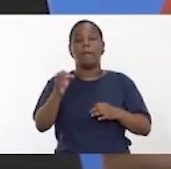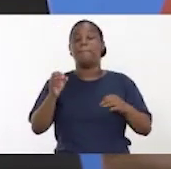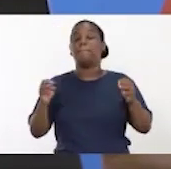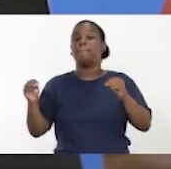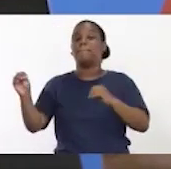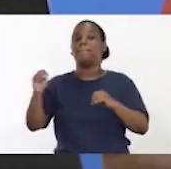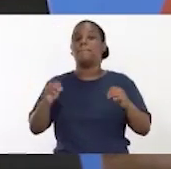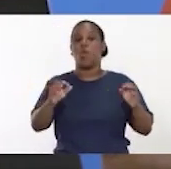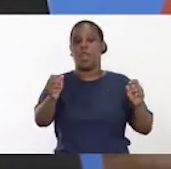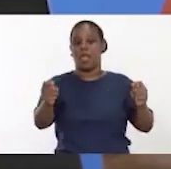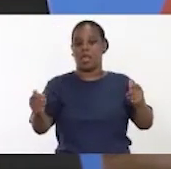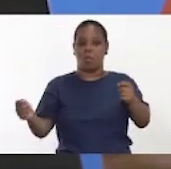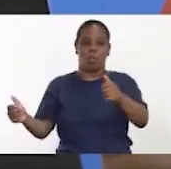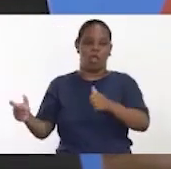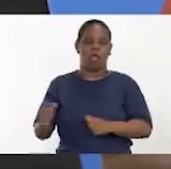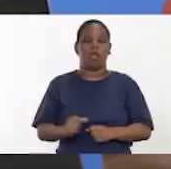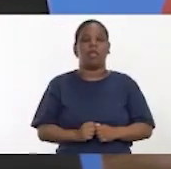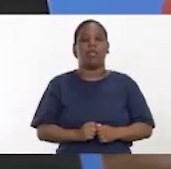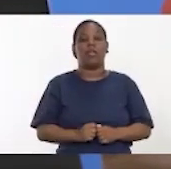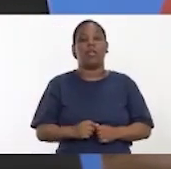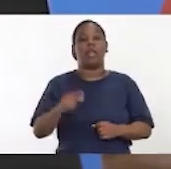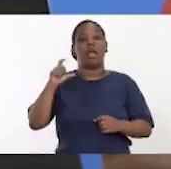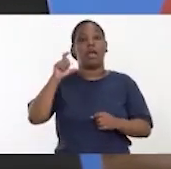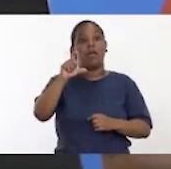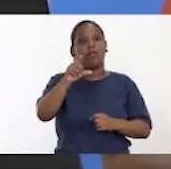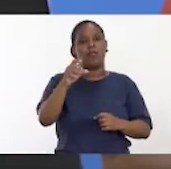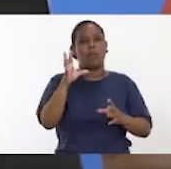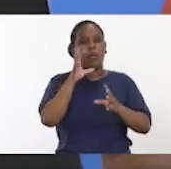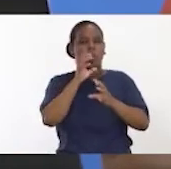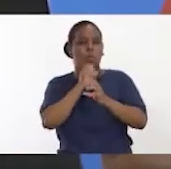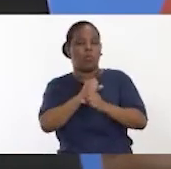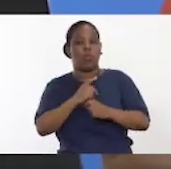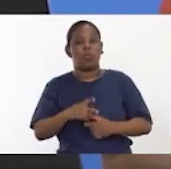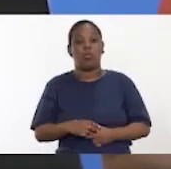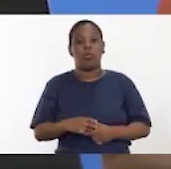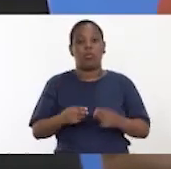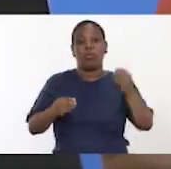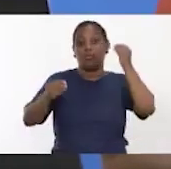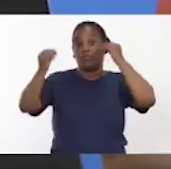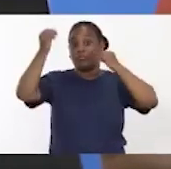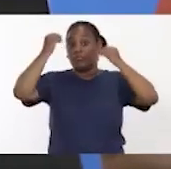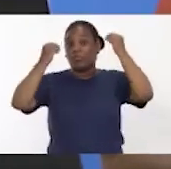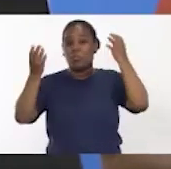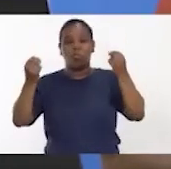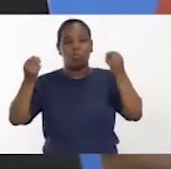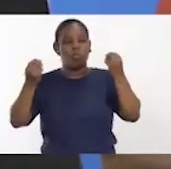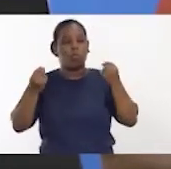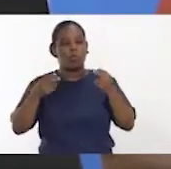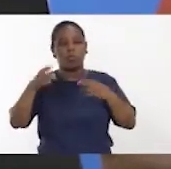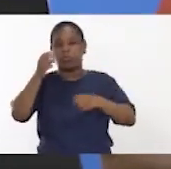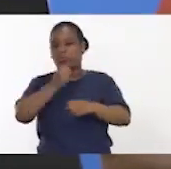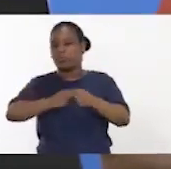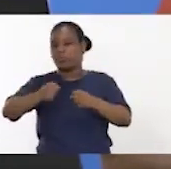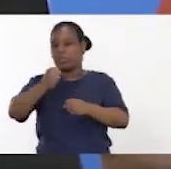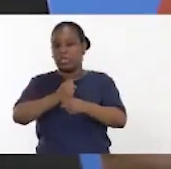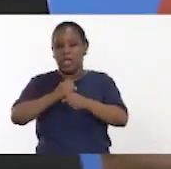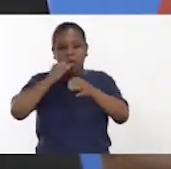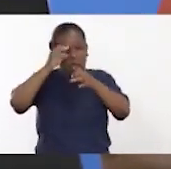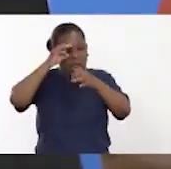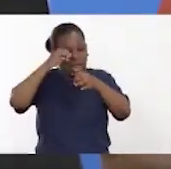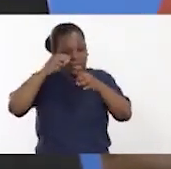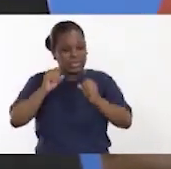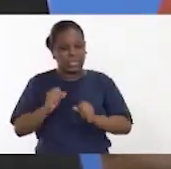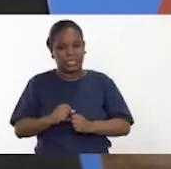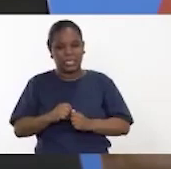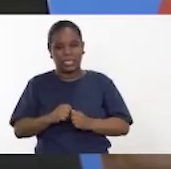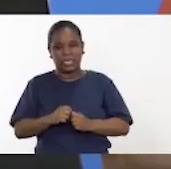de colores en un fondo oscuro. El análisis espectral es muy usado en la ciencia, muy usado para